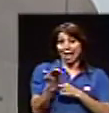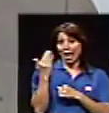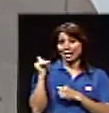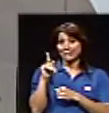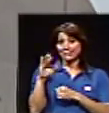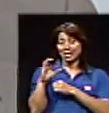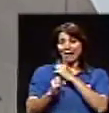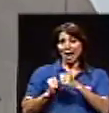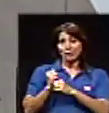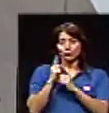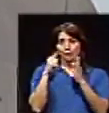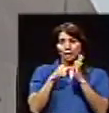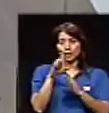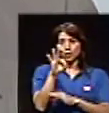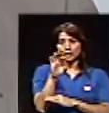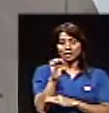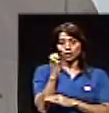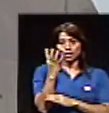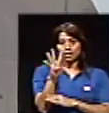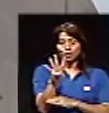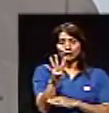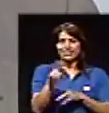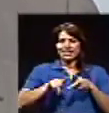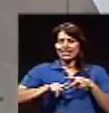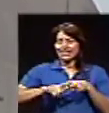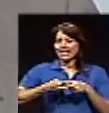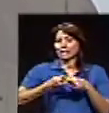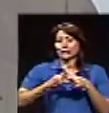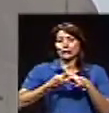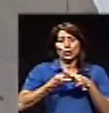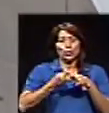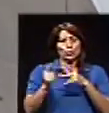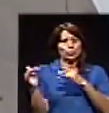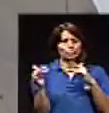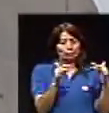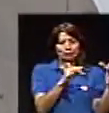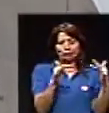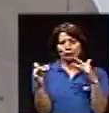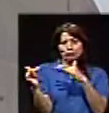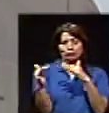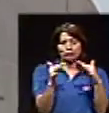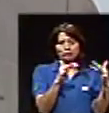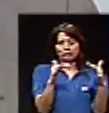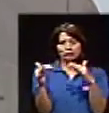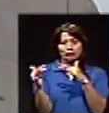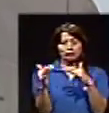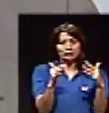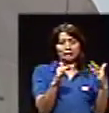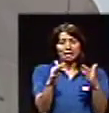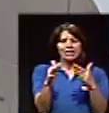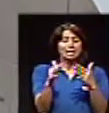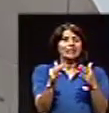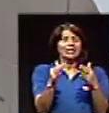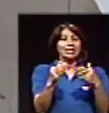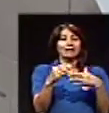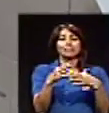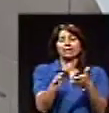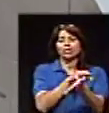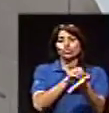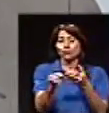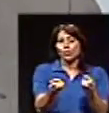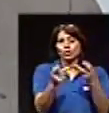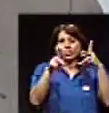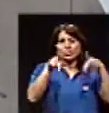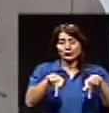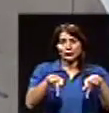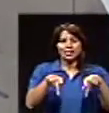en 1914, se inició una sangrienta guerra que destruyó millones de habitantes de este planeta, y eso